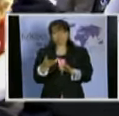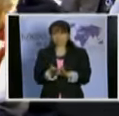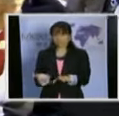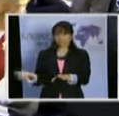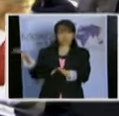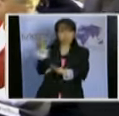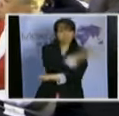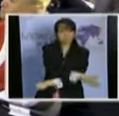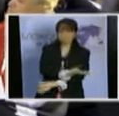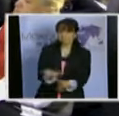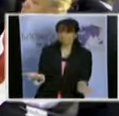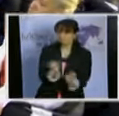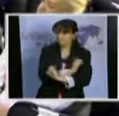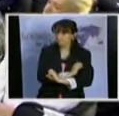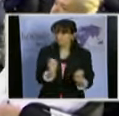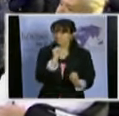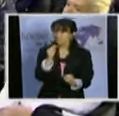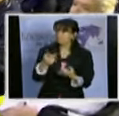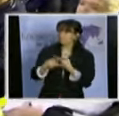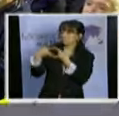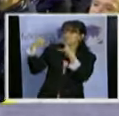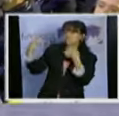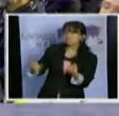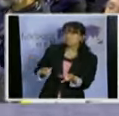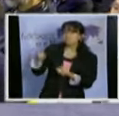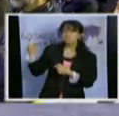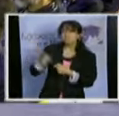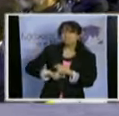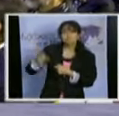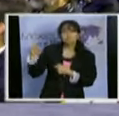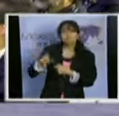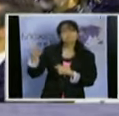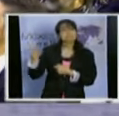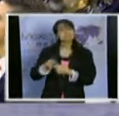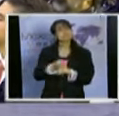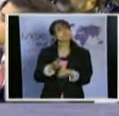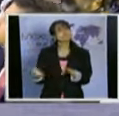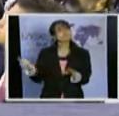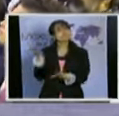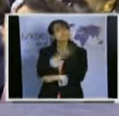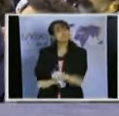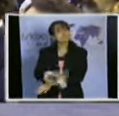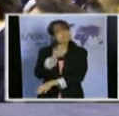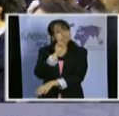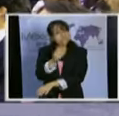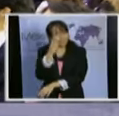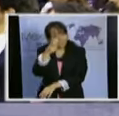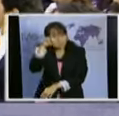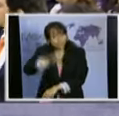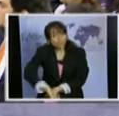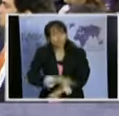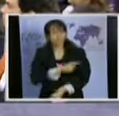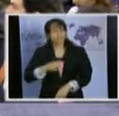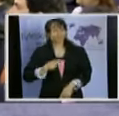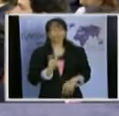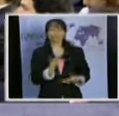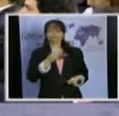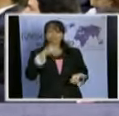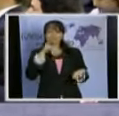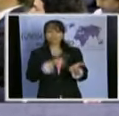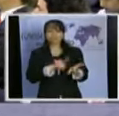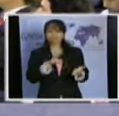historia reciente. Me parece que hay que subrayar esta voluntad, esta intención, y sobre todo contando con un